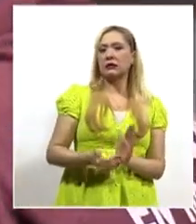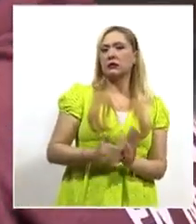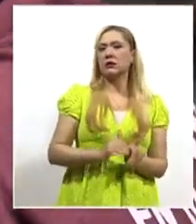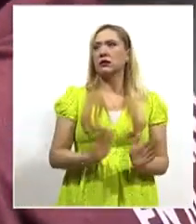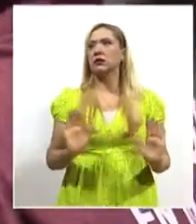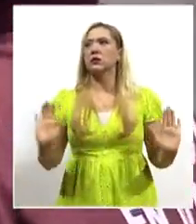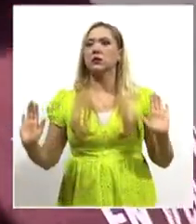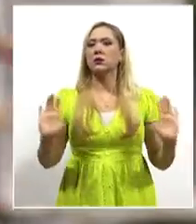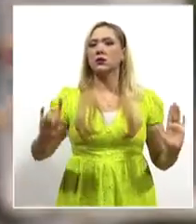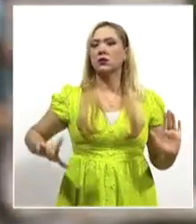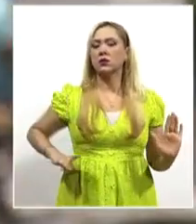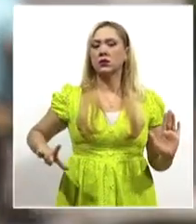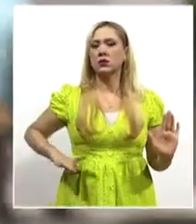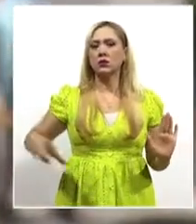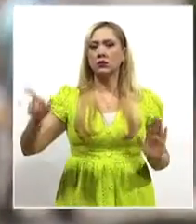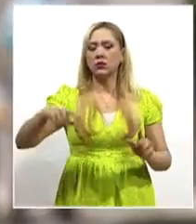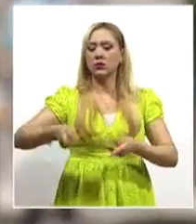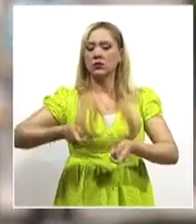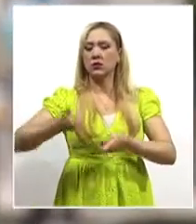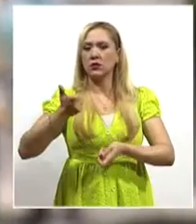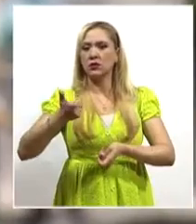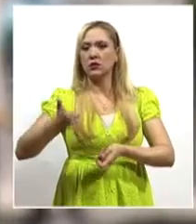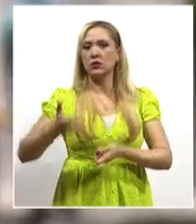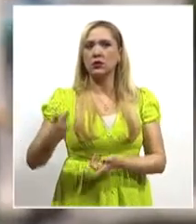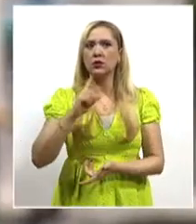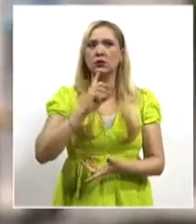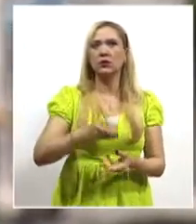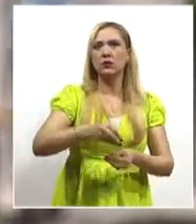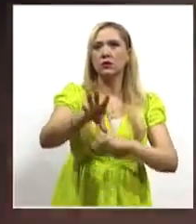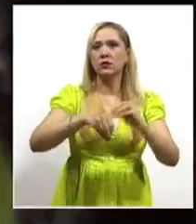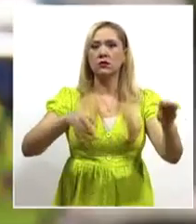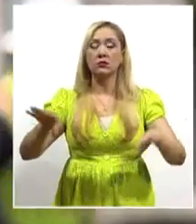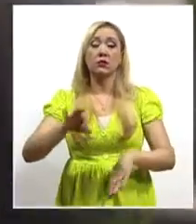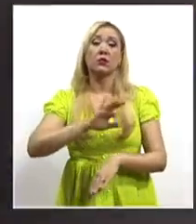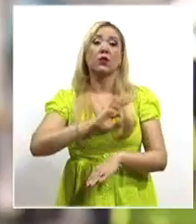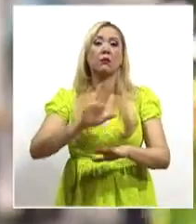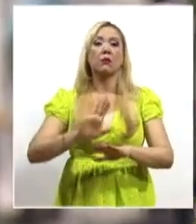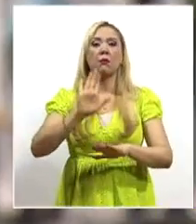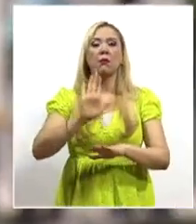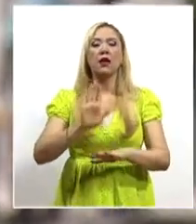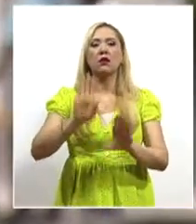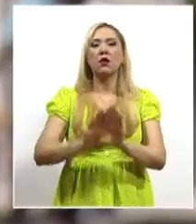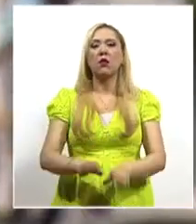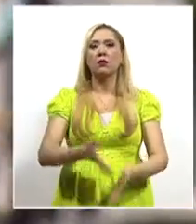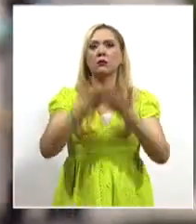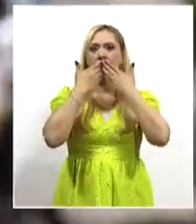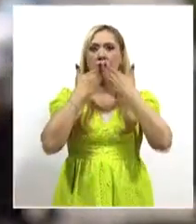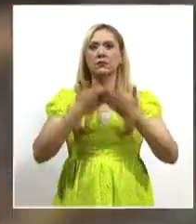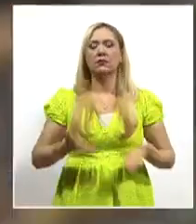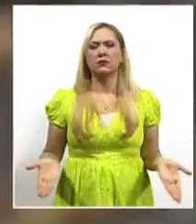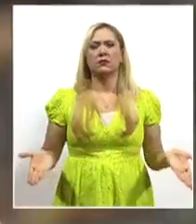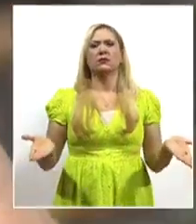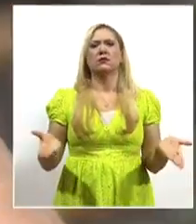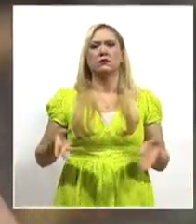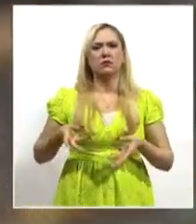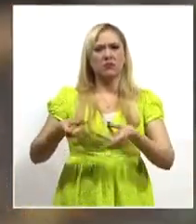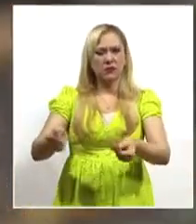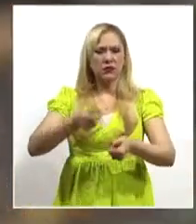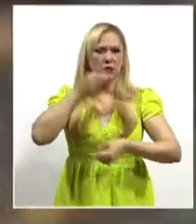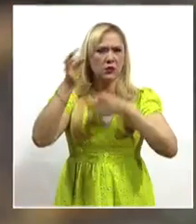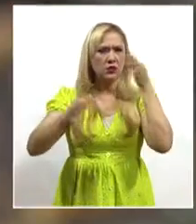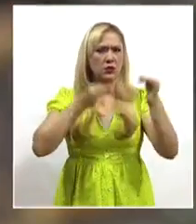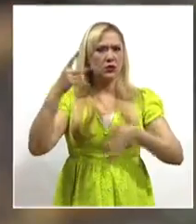agentes gubernamentales que manejan dichos fondos, lo que puede implicar una especie de censura sutil al asignar el gasto por concepto de propaganda